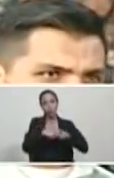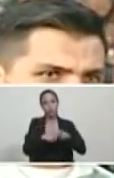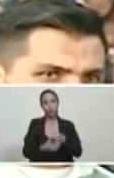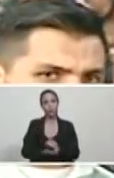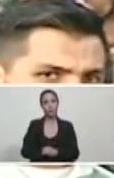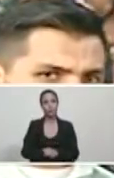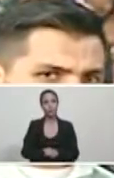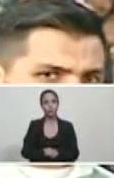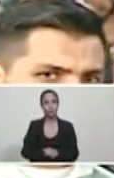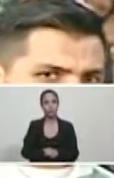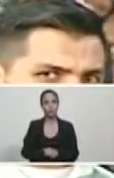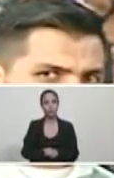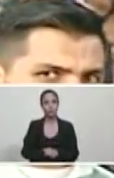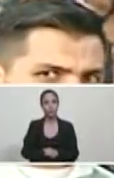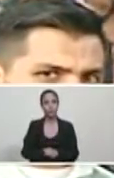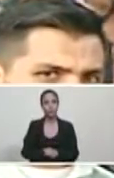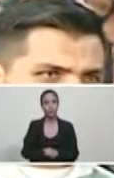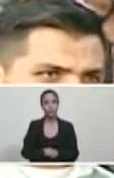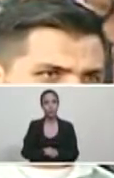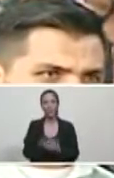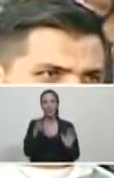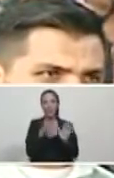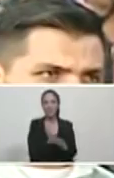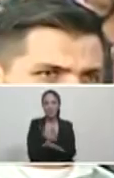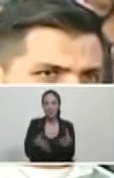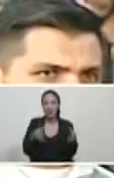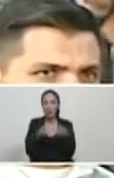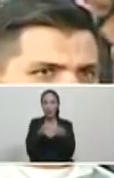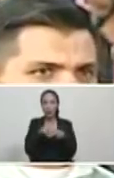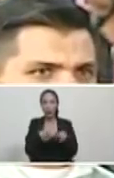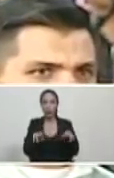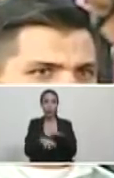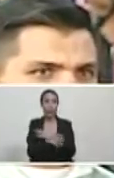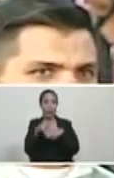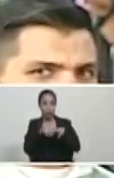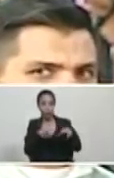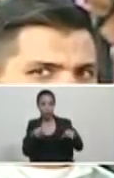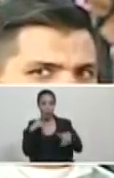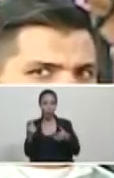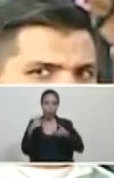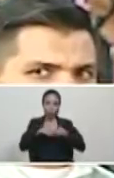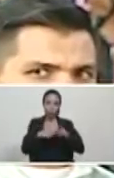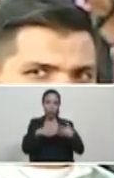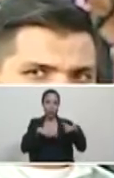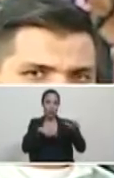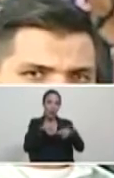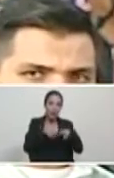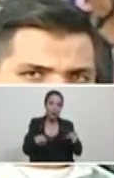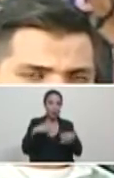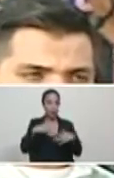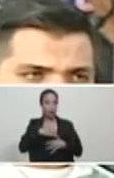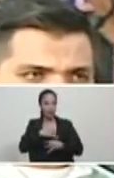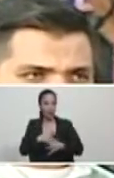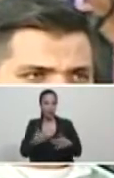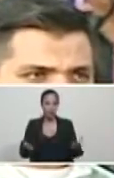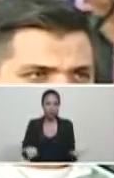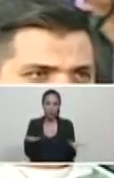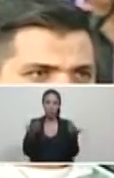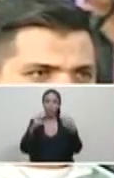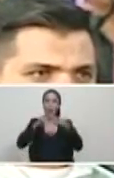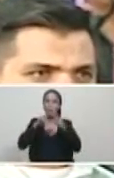ley. La definición. La mini muchachada la conforman niños y niñas con motivación e interés en promover la paz,